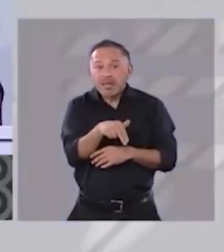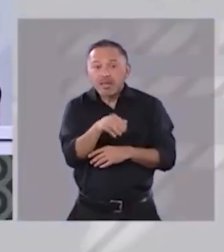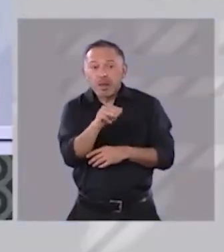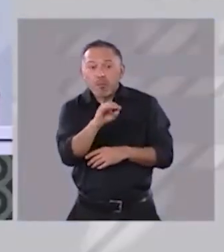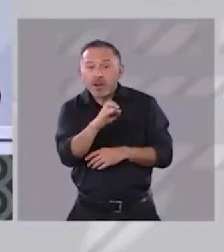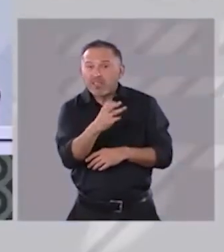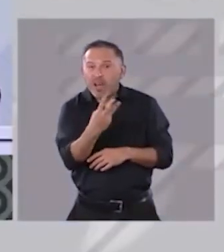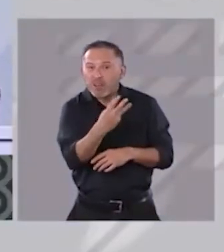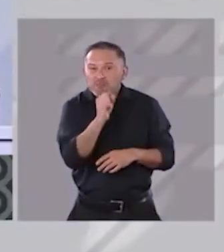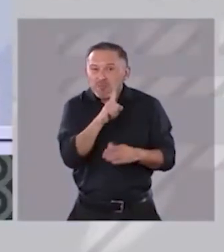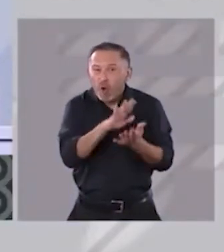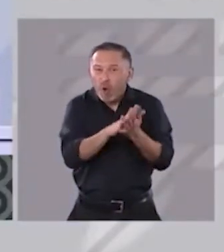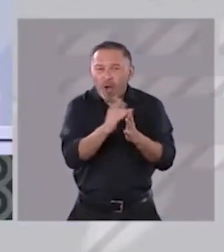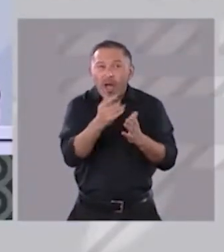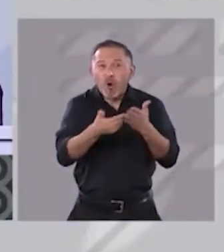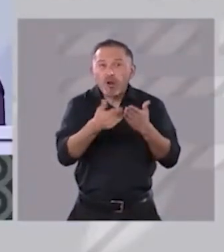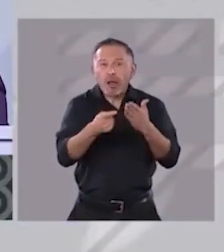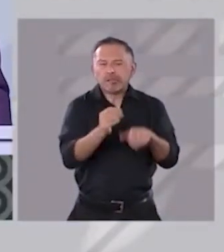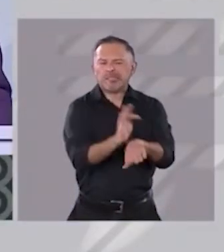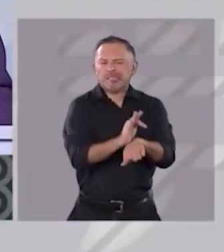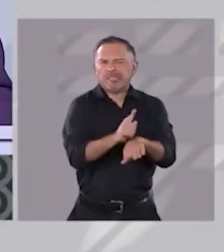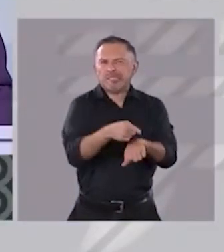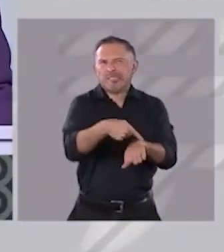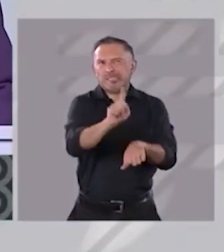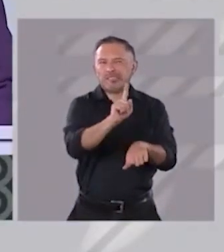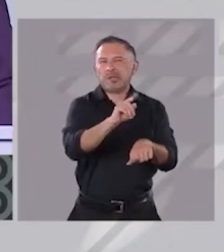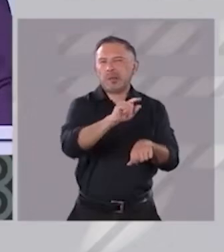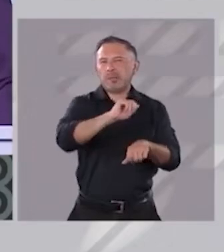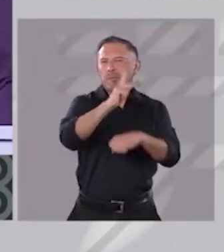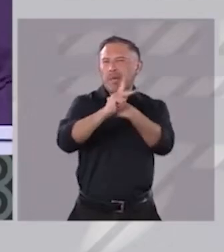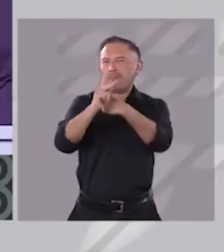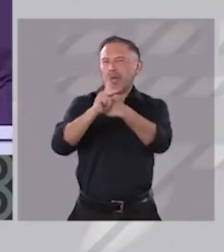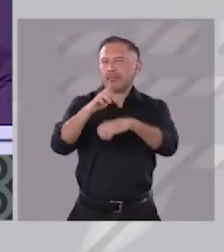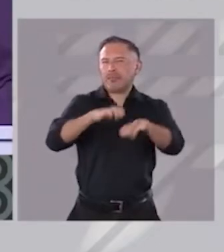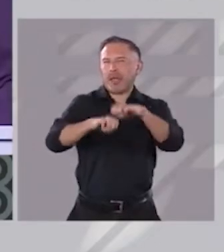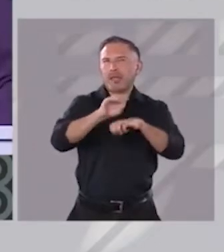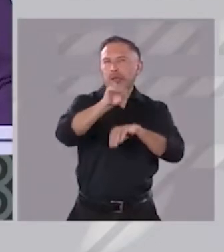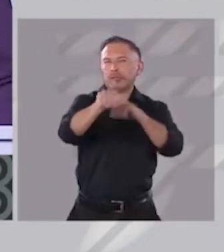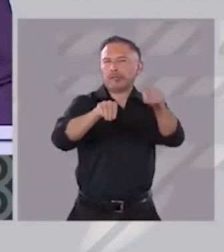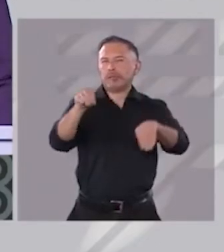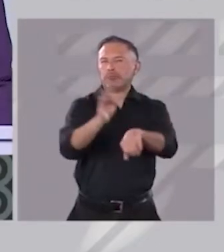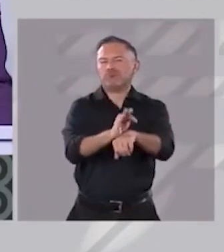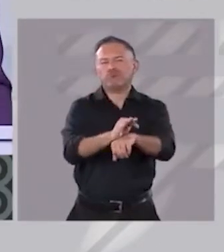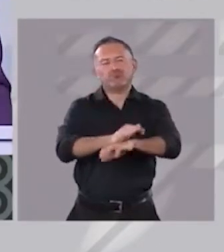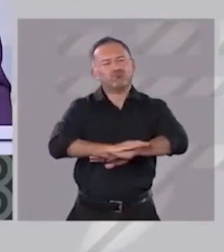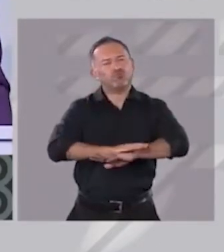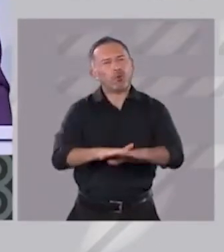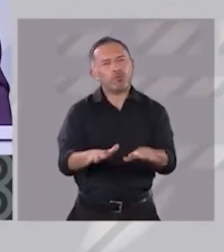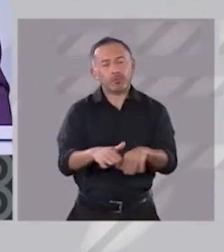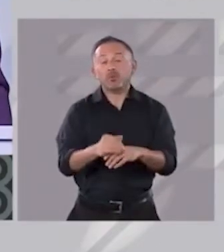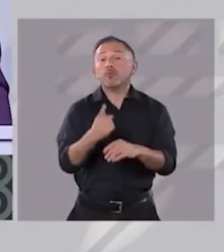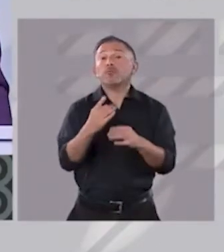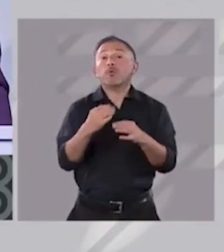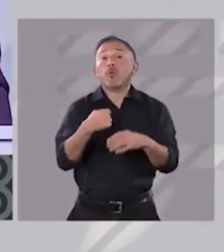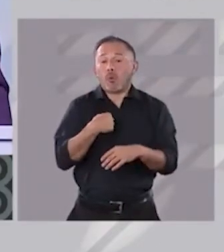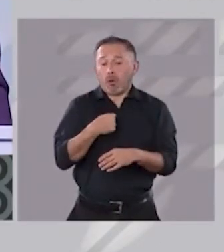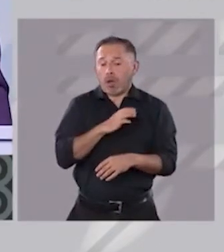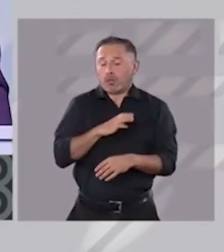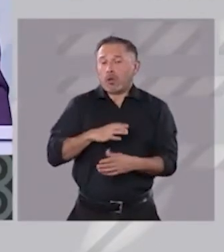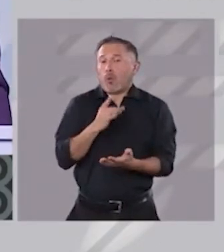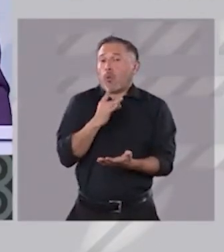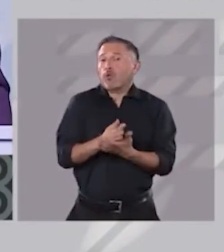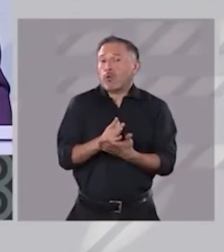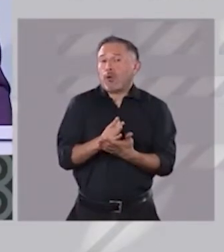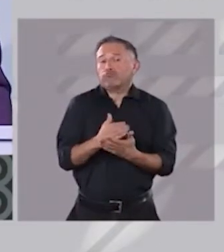países. También es importante que seamos congruentes. Soy el único candidato que se ha pronunciado sobre los 3